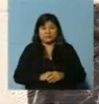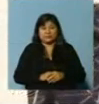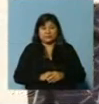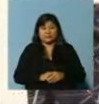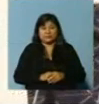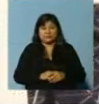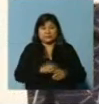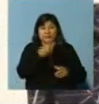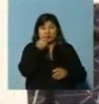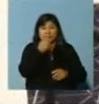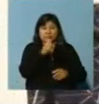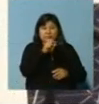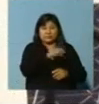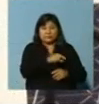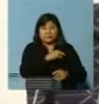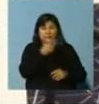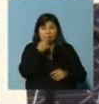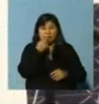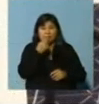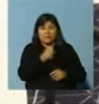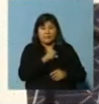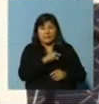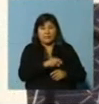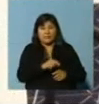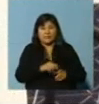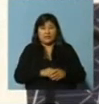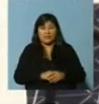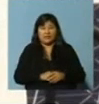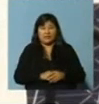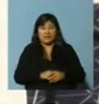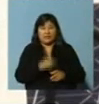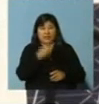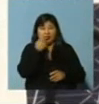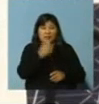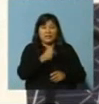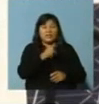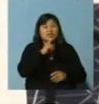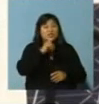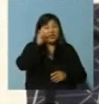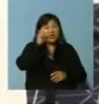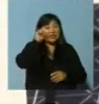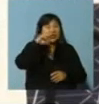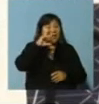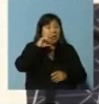como se venía generando acá actualmente, la generación